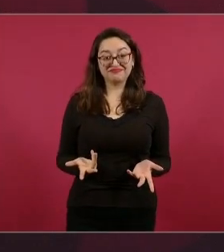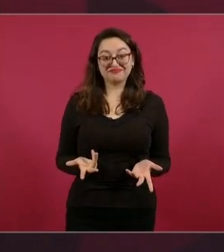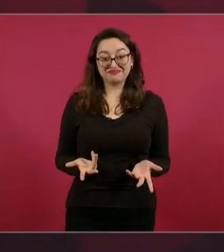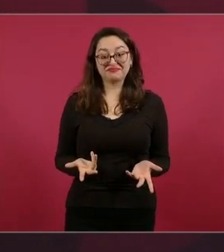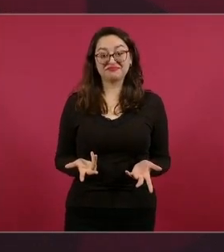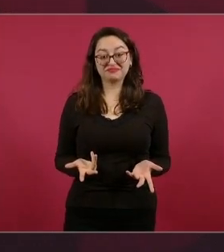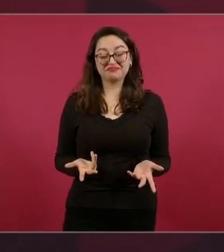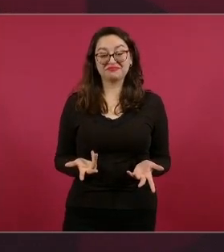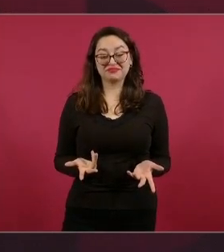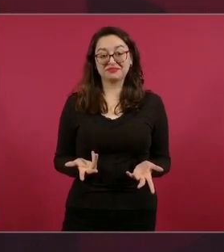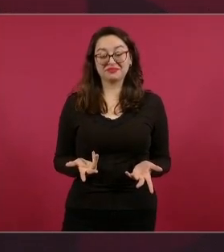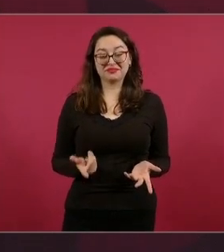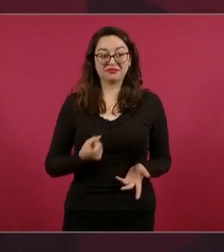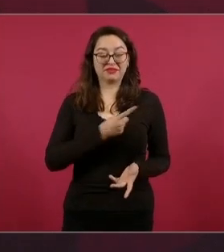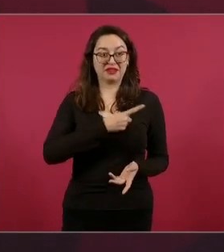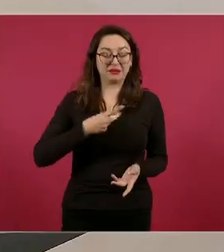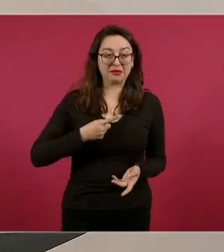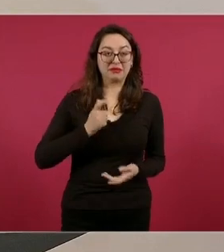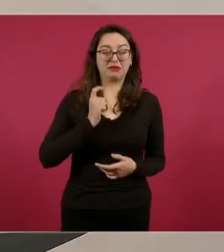La deuda con relación